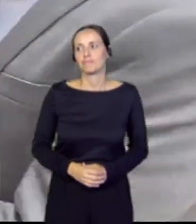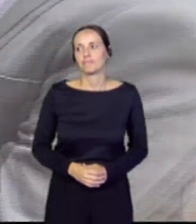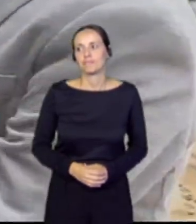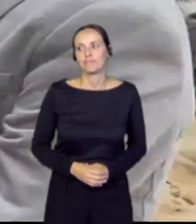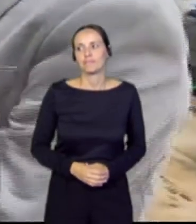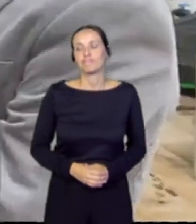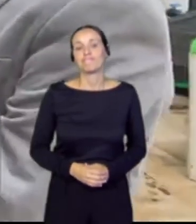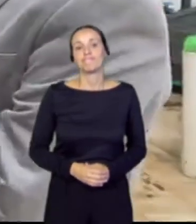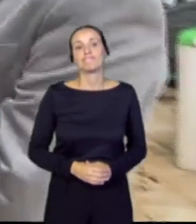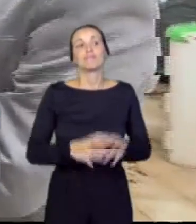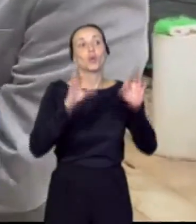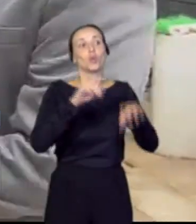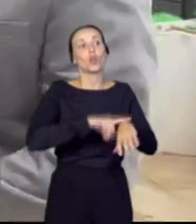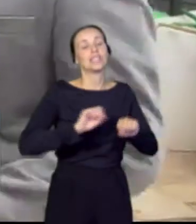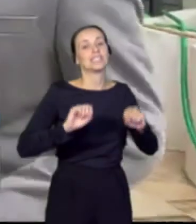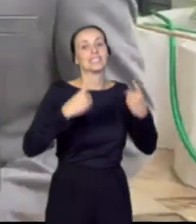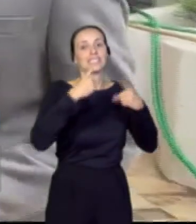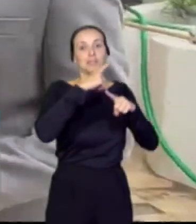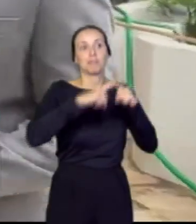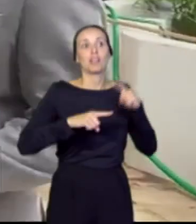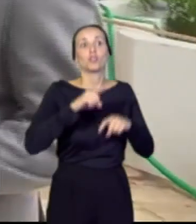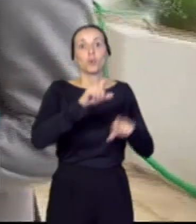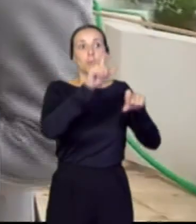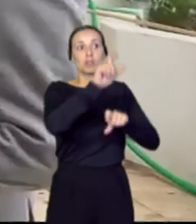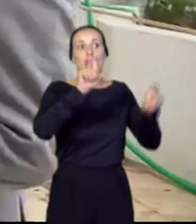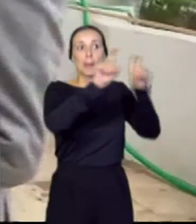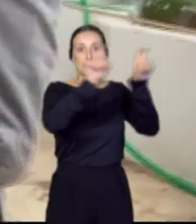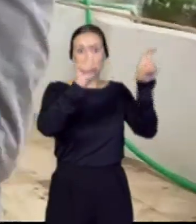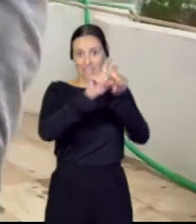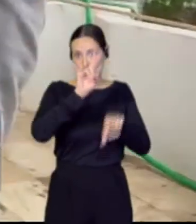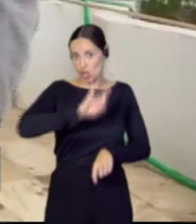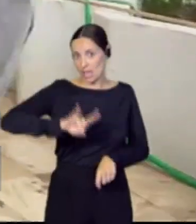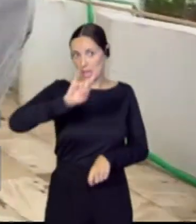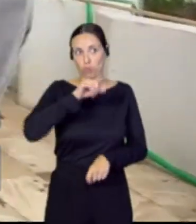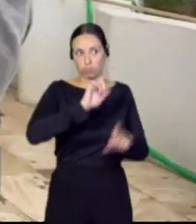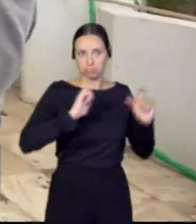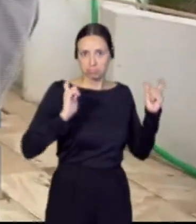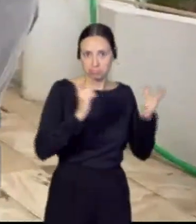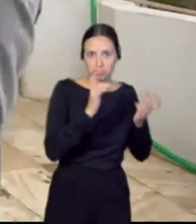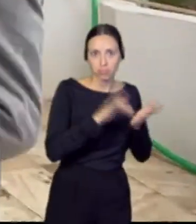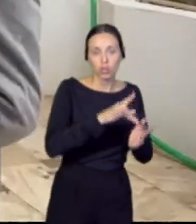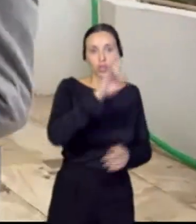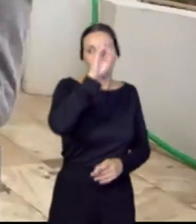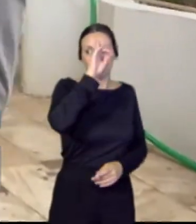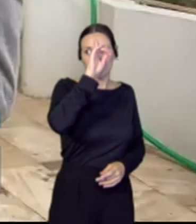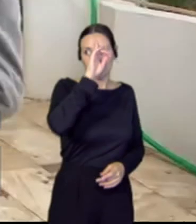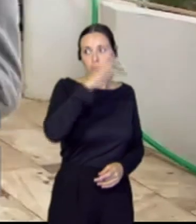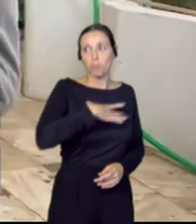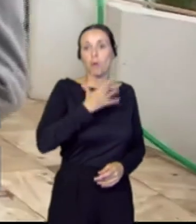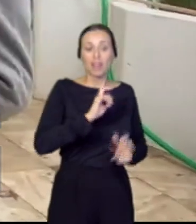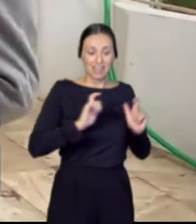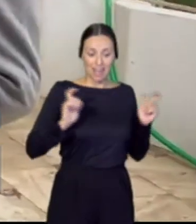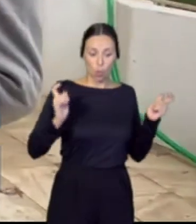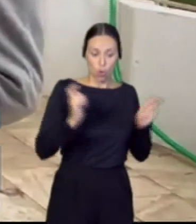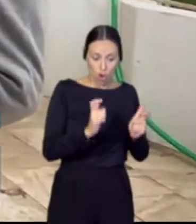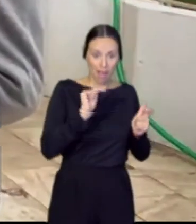Precisamente a las 6:30 tiene usted una reunión con empresarios canarios. No sé, bueno, en esa reunión me imagino que usted podrá hablar de